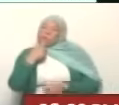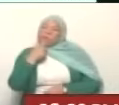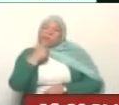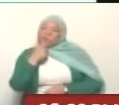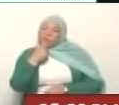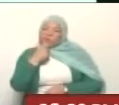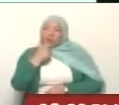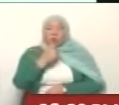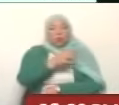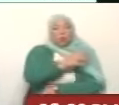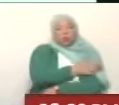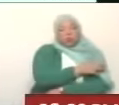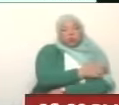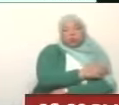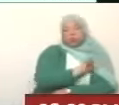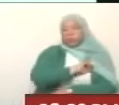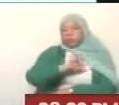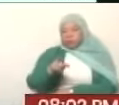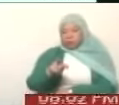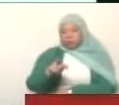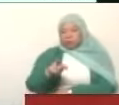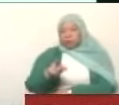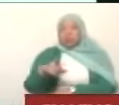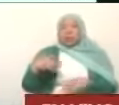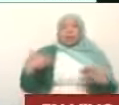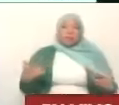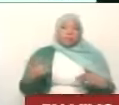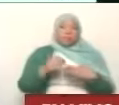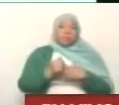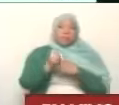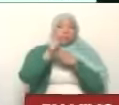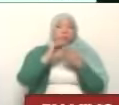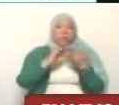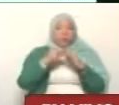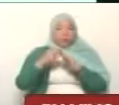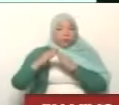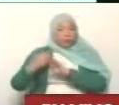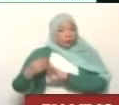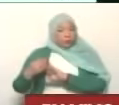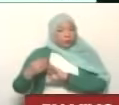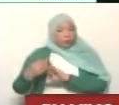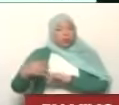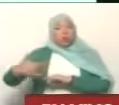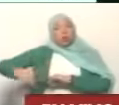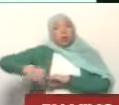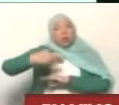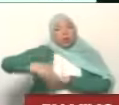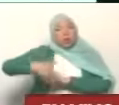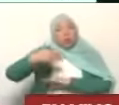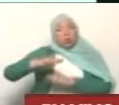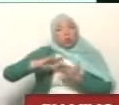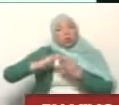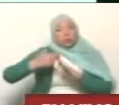digo a los jefes y jefas de comunidad, a los jefes y jefas de calle, a los jefes y